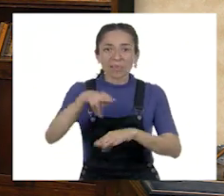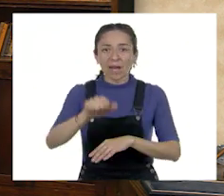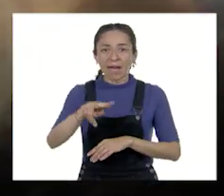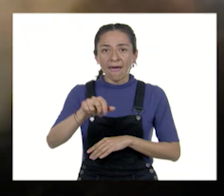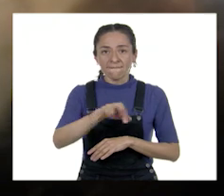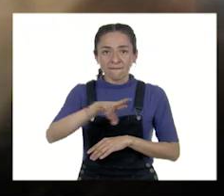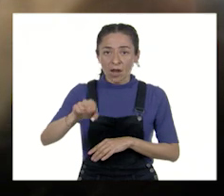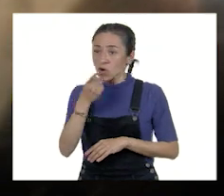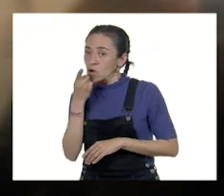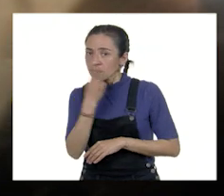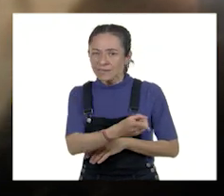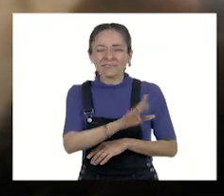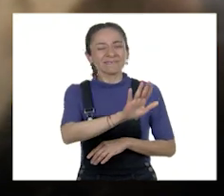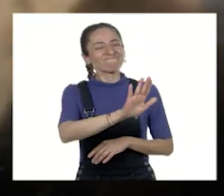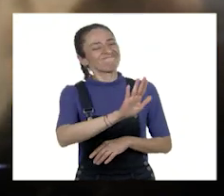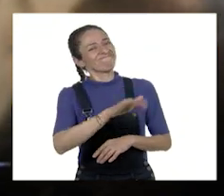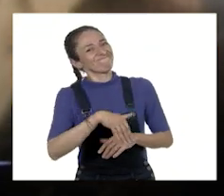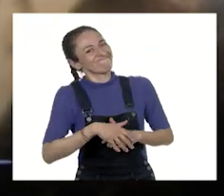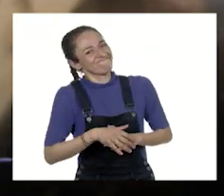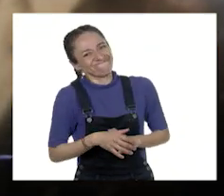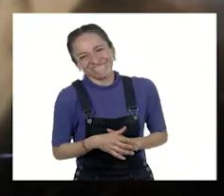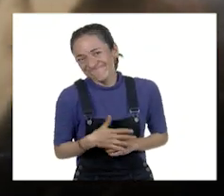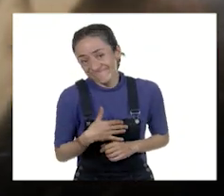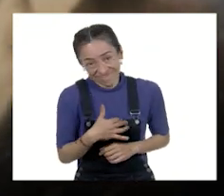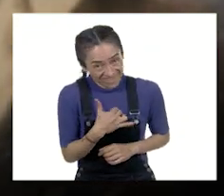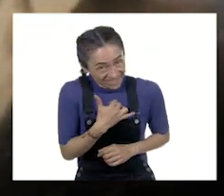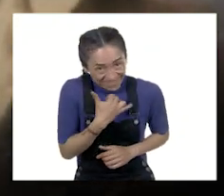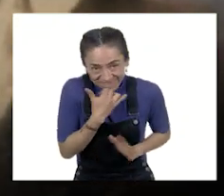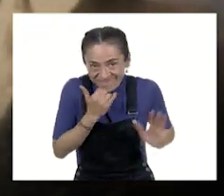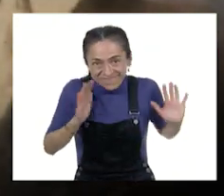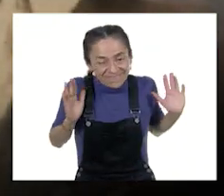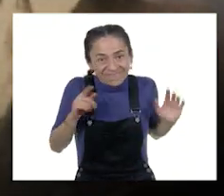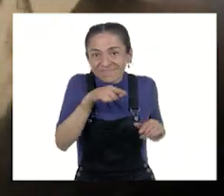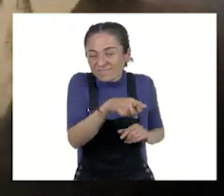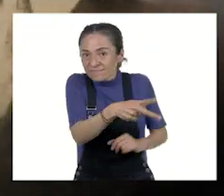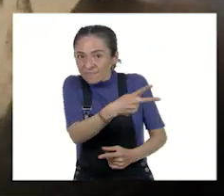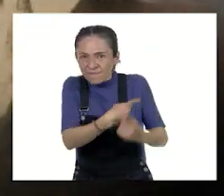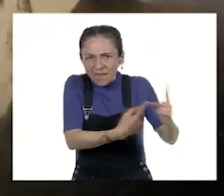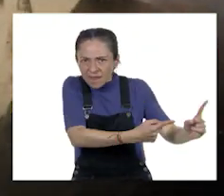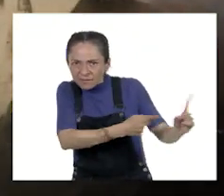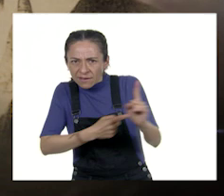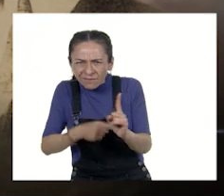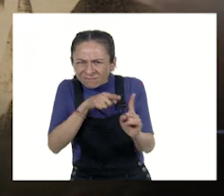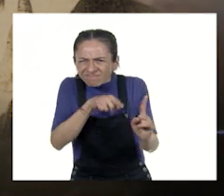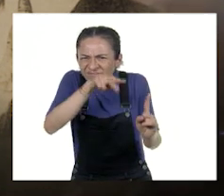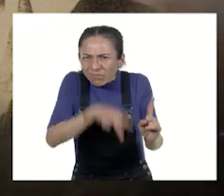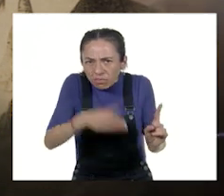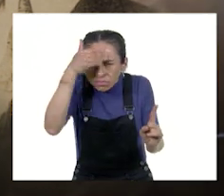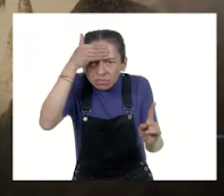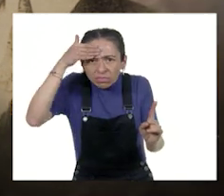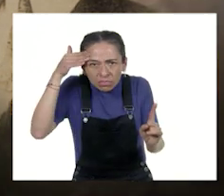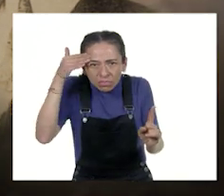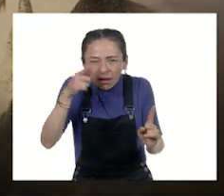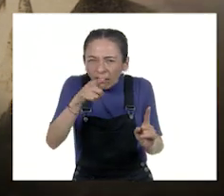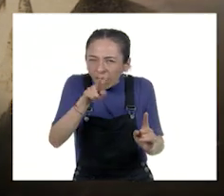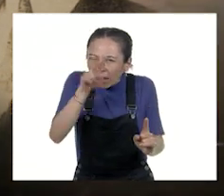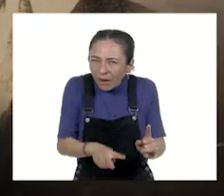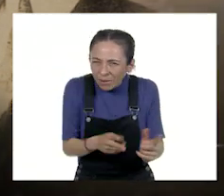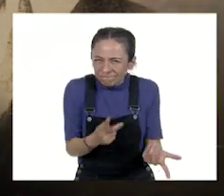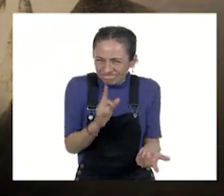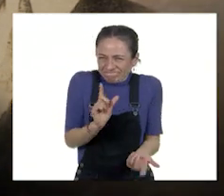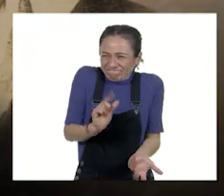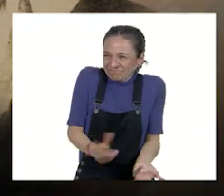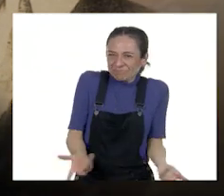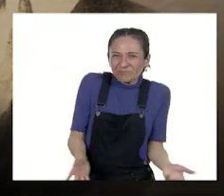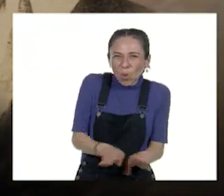Perdóneme, pero de una manera inconsciente ha venido usted a ser un instrumento ciego, vulgar del señor Pallavicini.